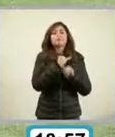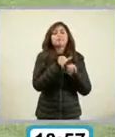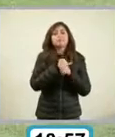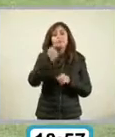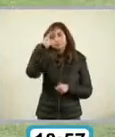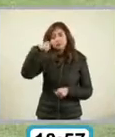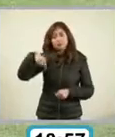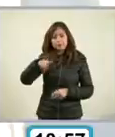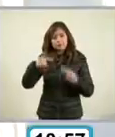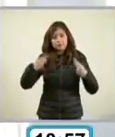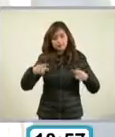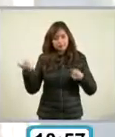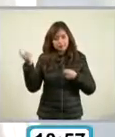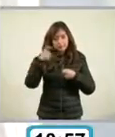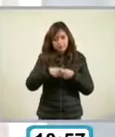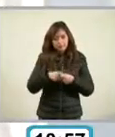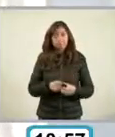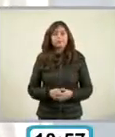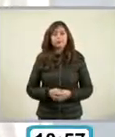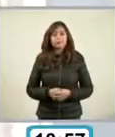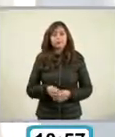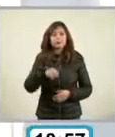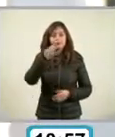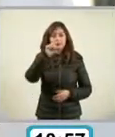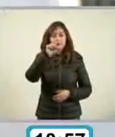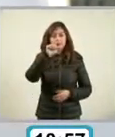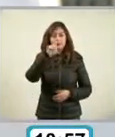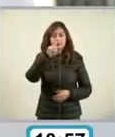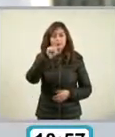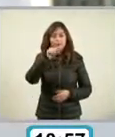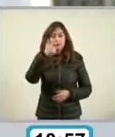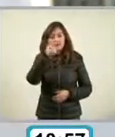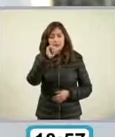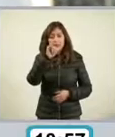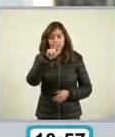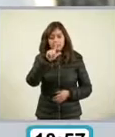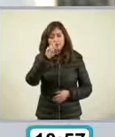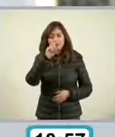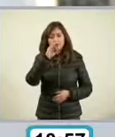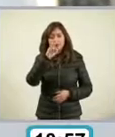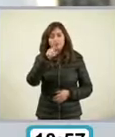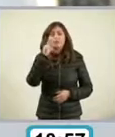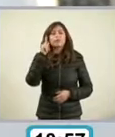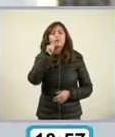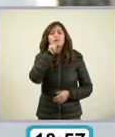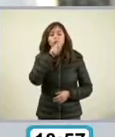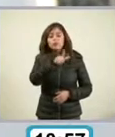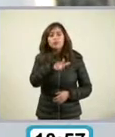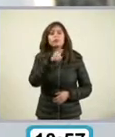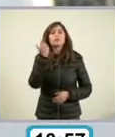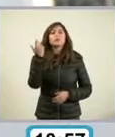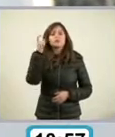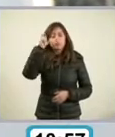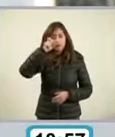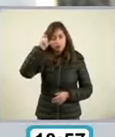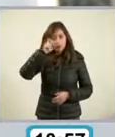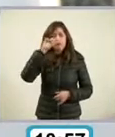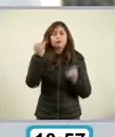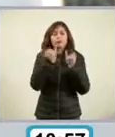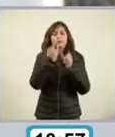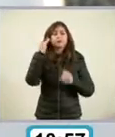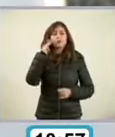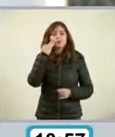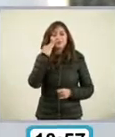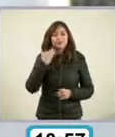que el público te siga Las redes también. sociales son Sara Gil Oficial, así me encuentran en Twitter, en Instagram y en